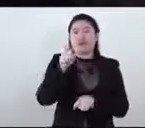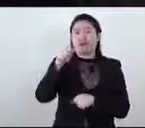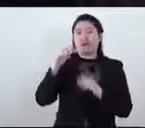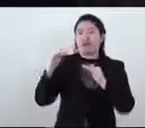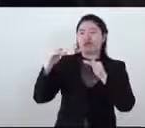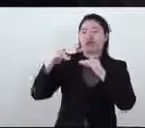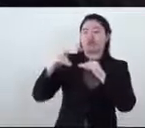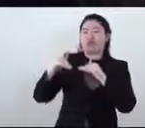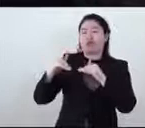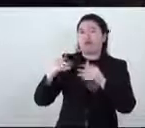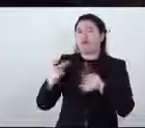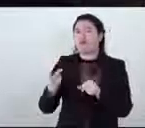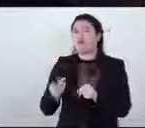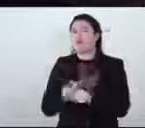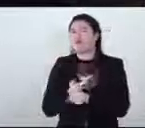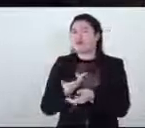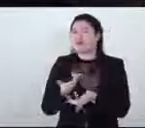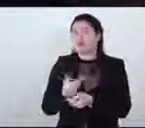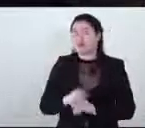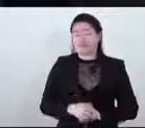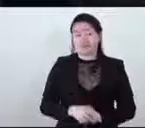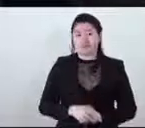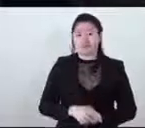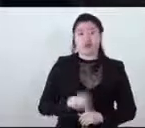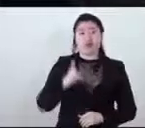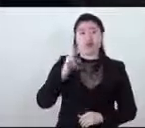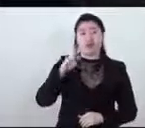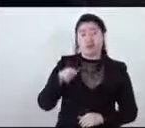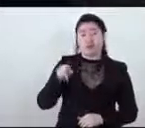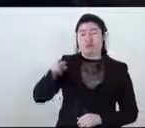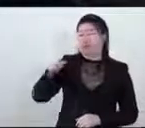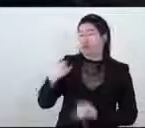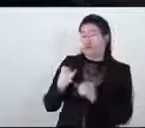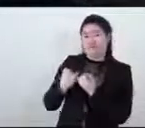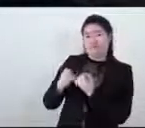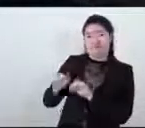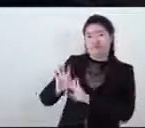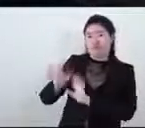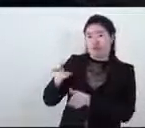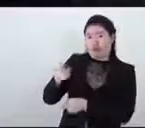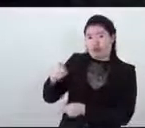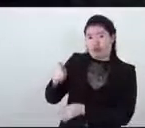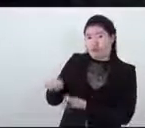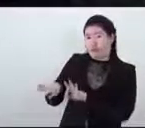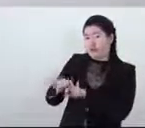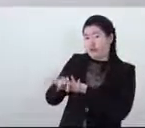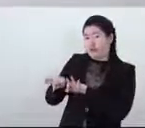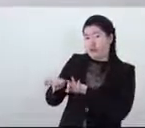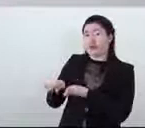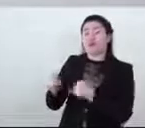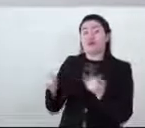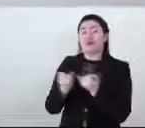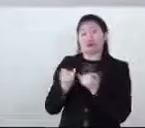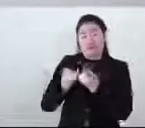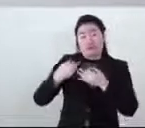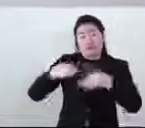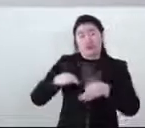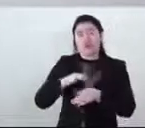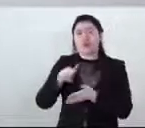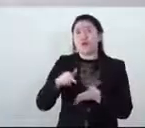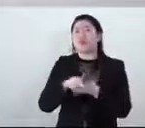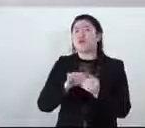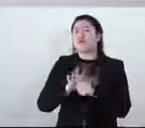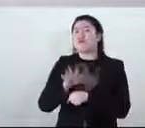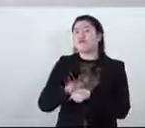incidente. DNB es el experto independiente en gestión de riesgos y garantía de calidad que opera en más de